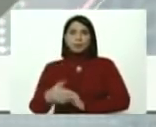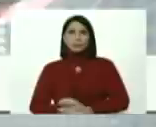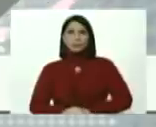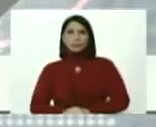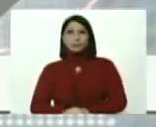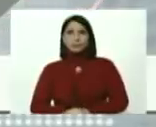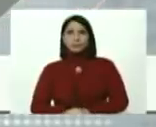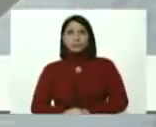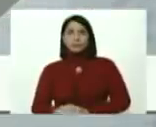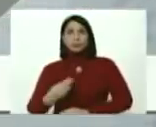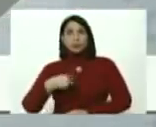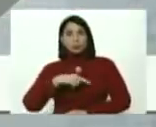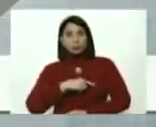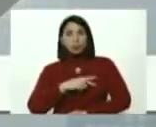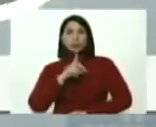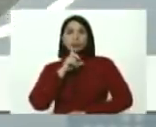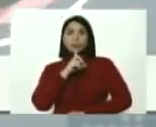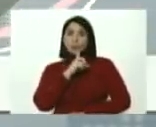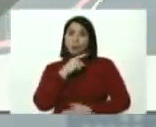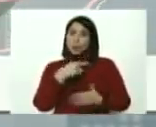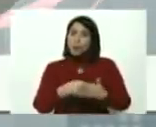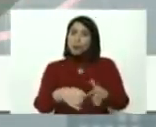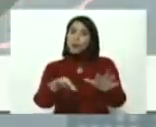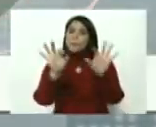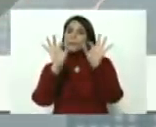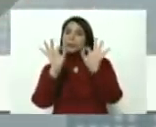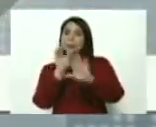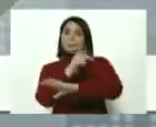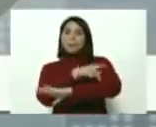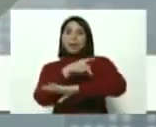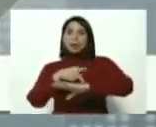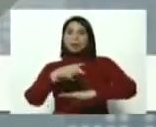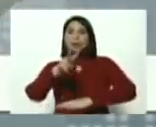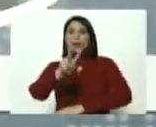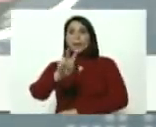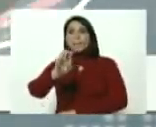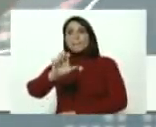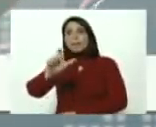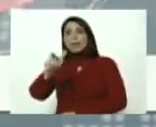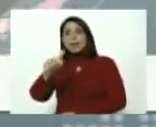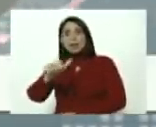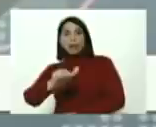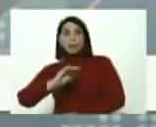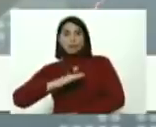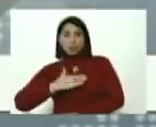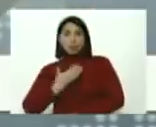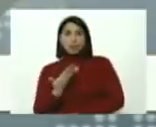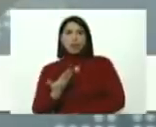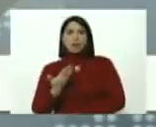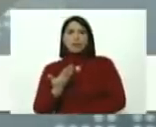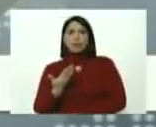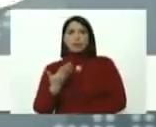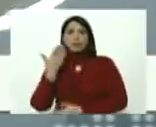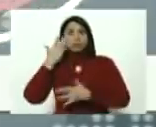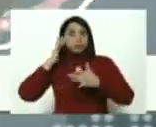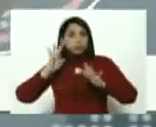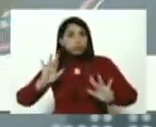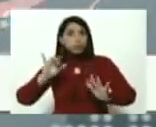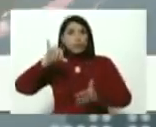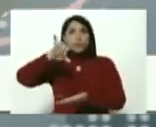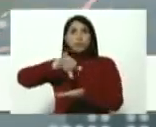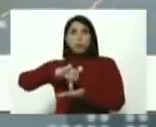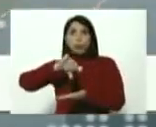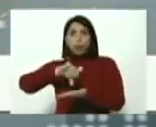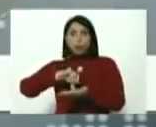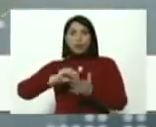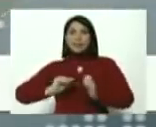Y hacemos mención muy especial de la parroquia La Vega. Podemos estar en presencia de un foco en